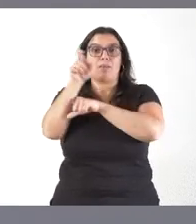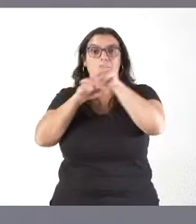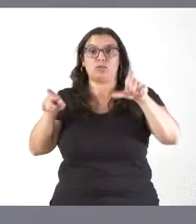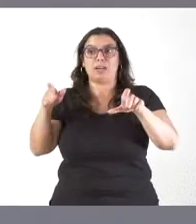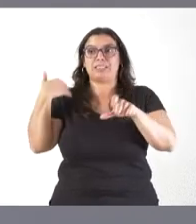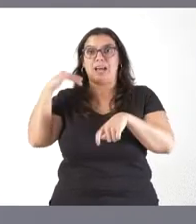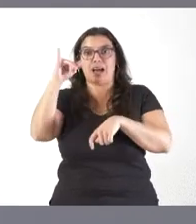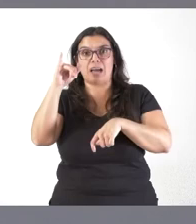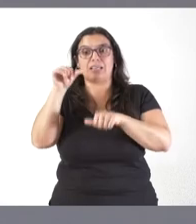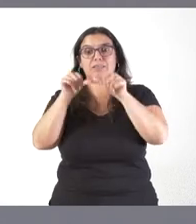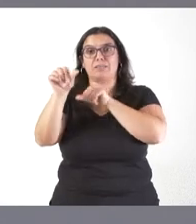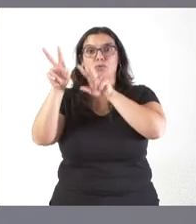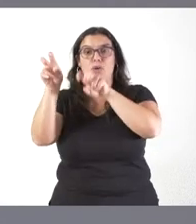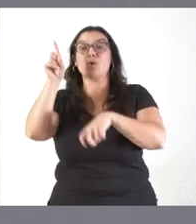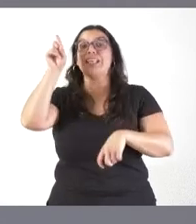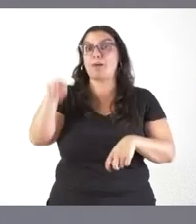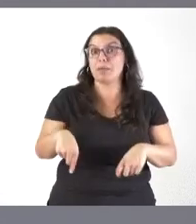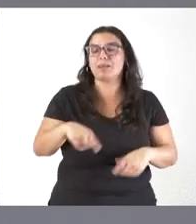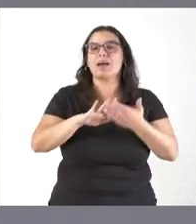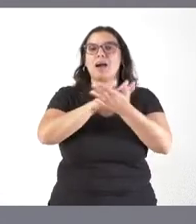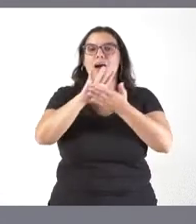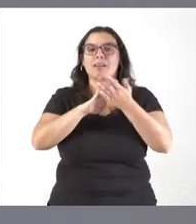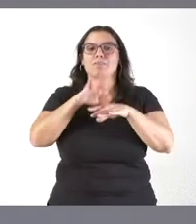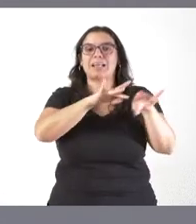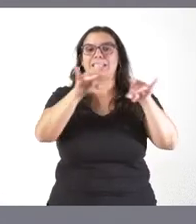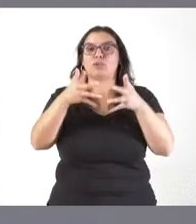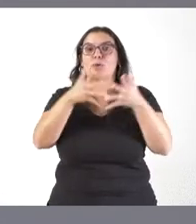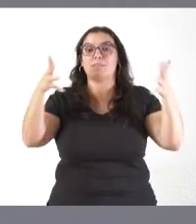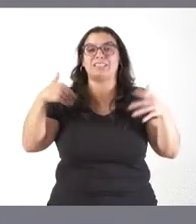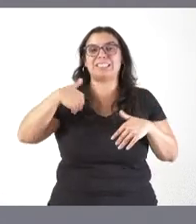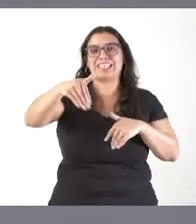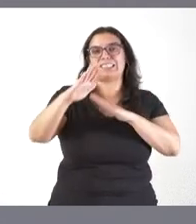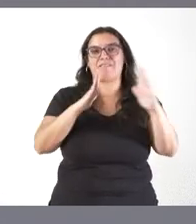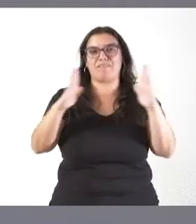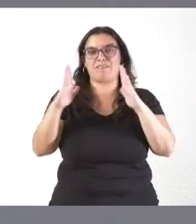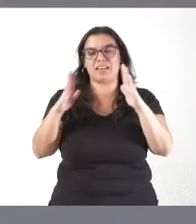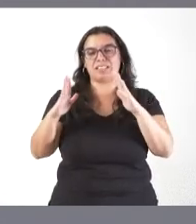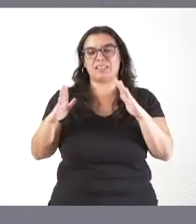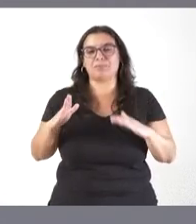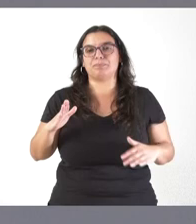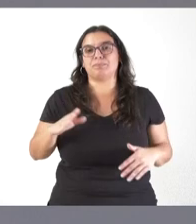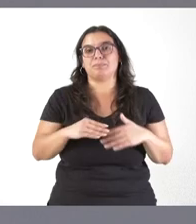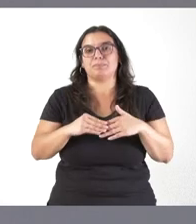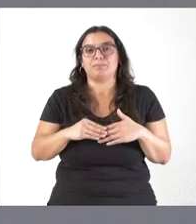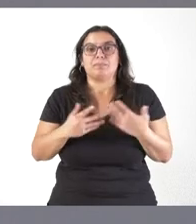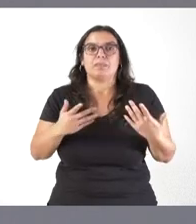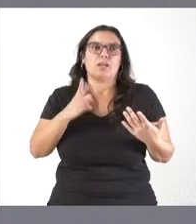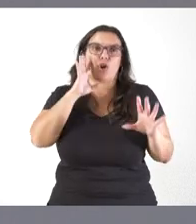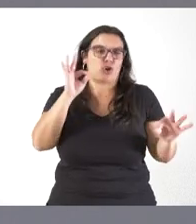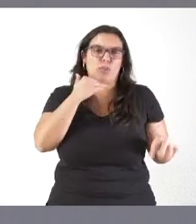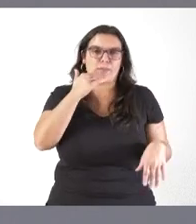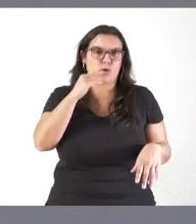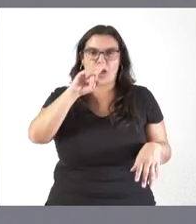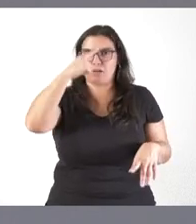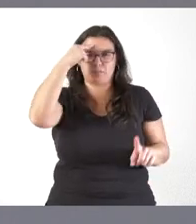y me refiero también a la posibilidad de extenderlo en una fase subsiguiente a otros territorios de nuestra comunidad Autónoma y sin lugar a dudas Zamora